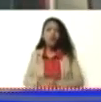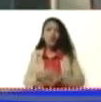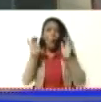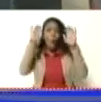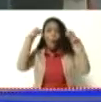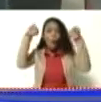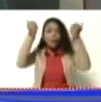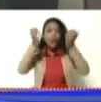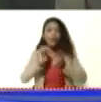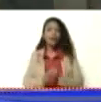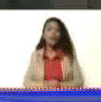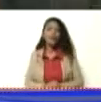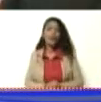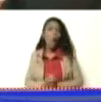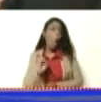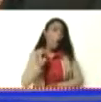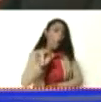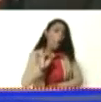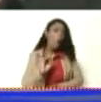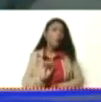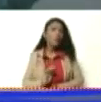o